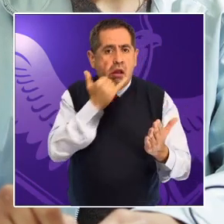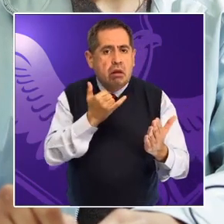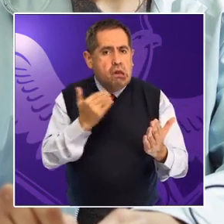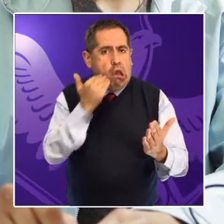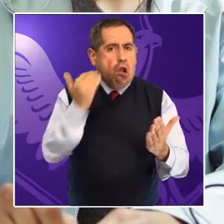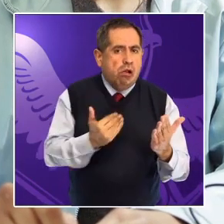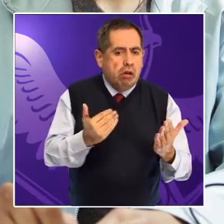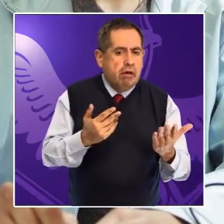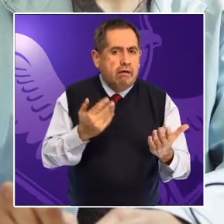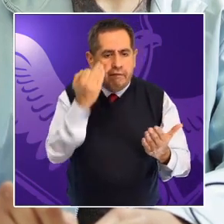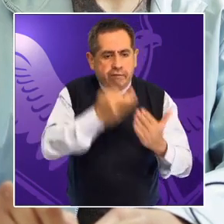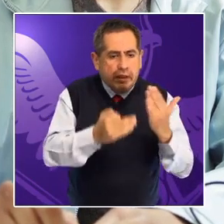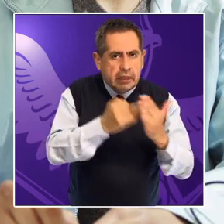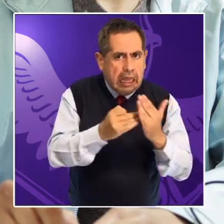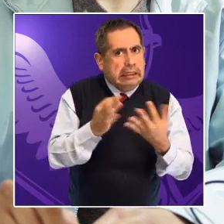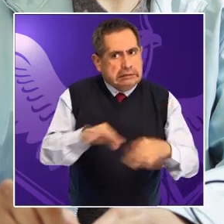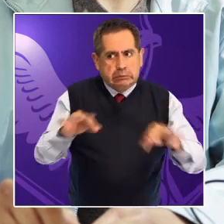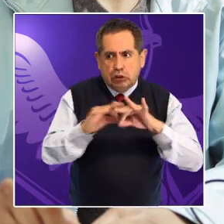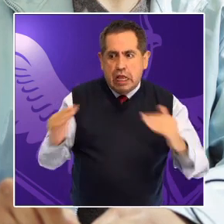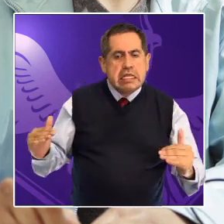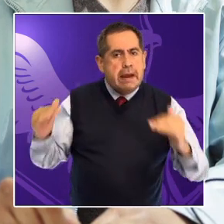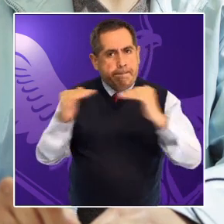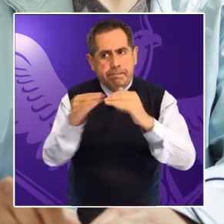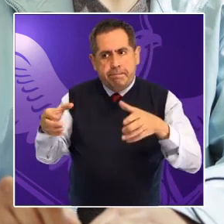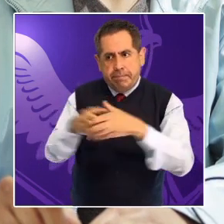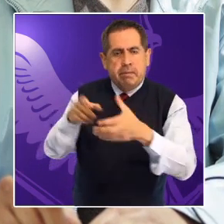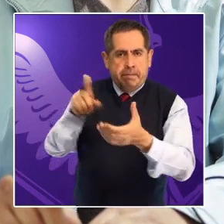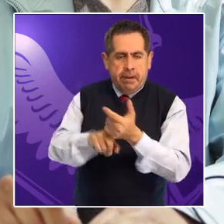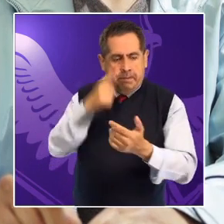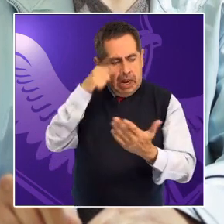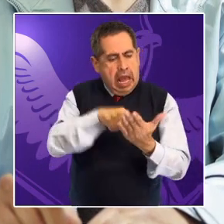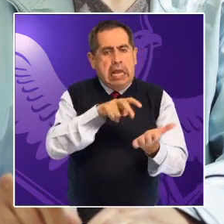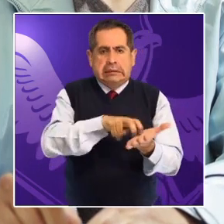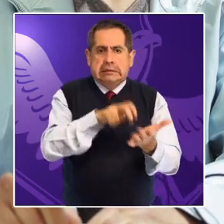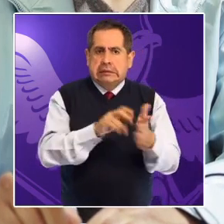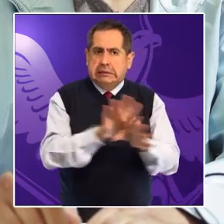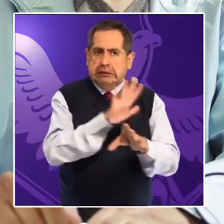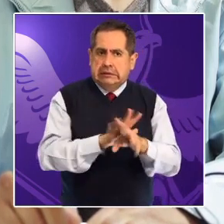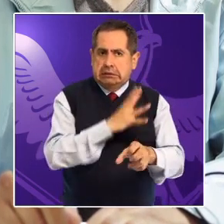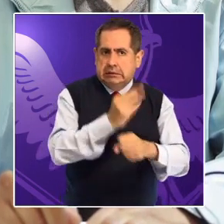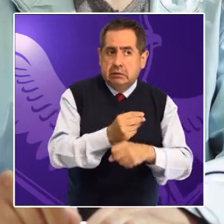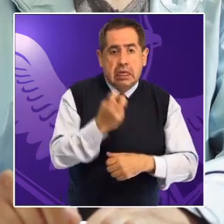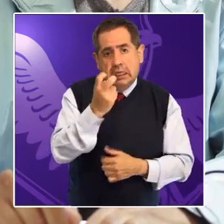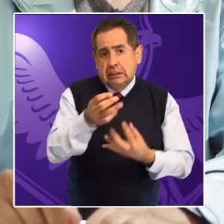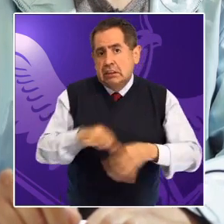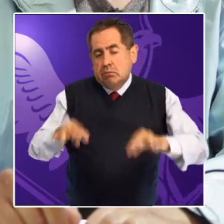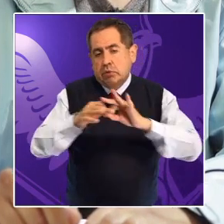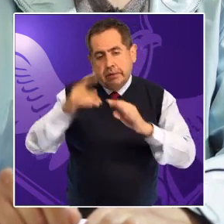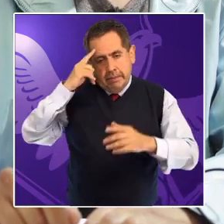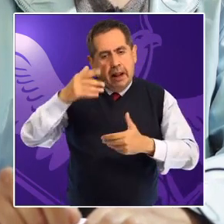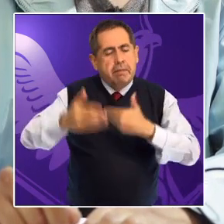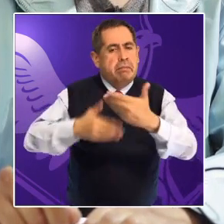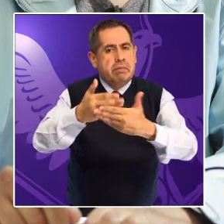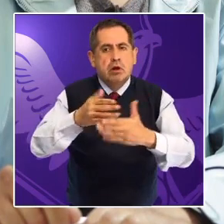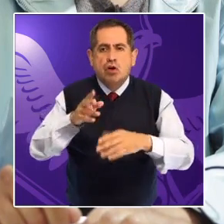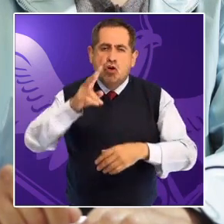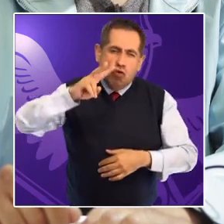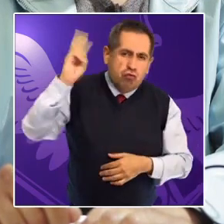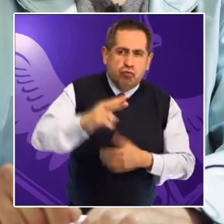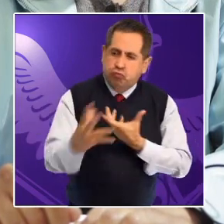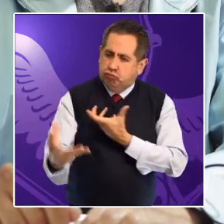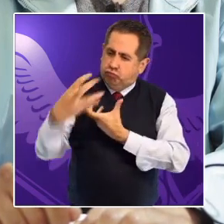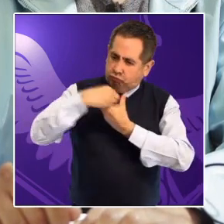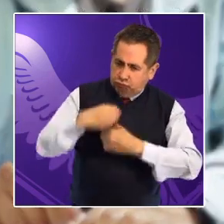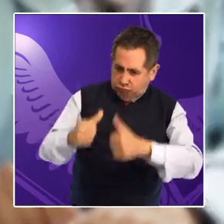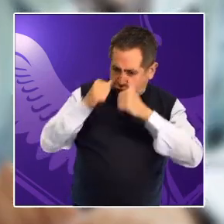incorporen la evaluación del impacto de la igualdad de la política pública como un elemento integral de sus continuas respuestas,